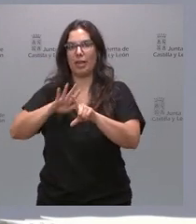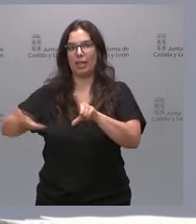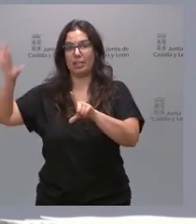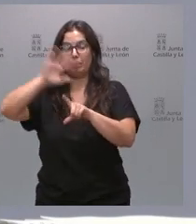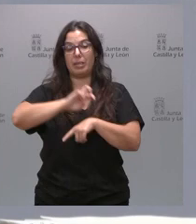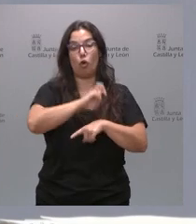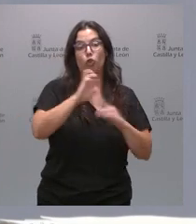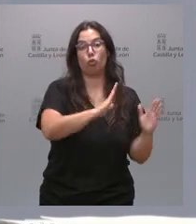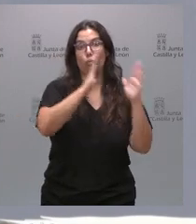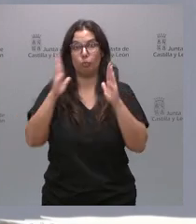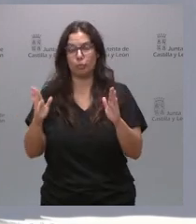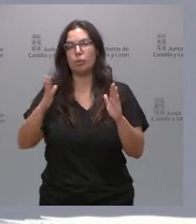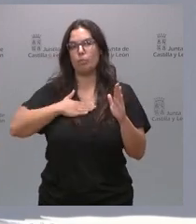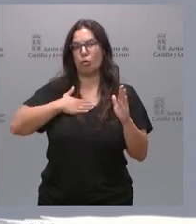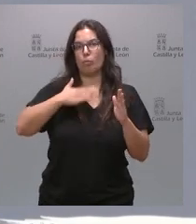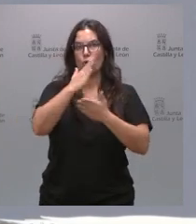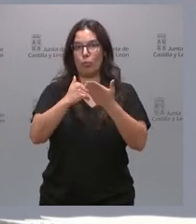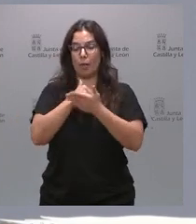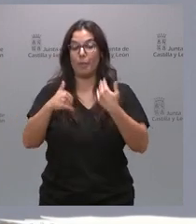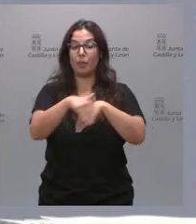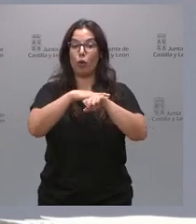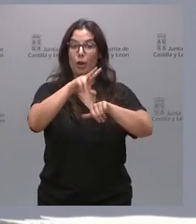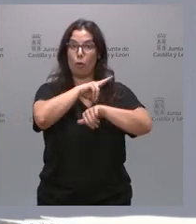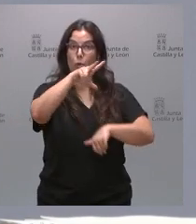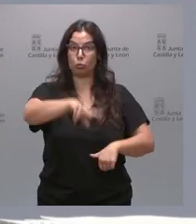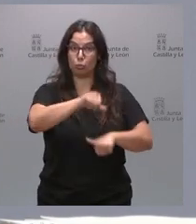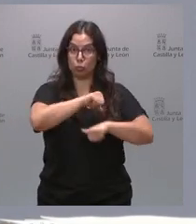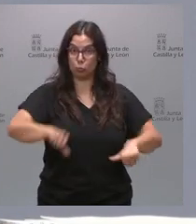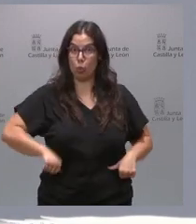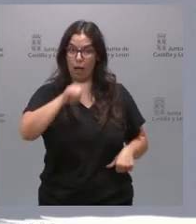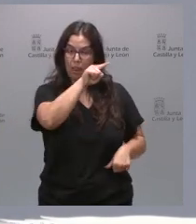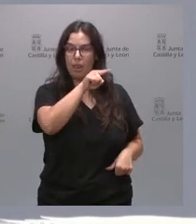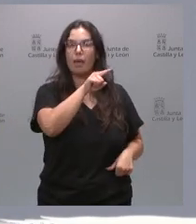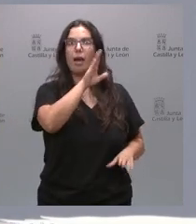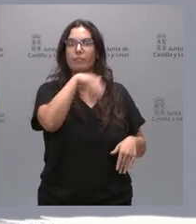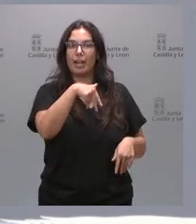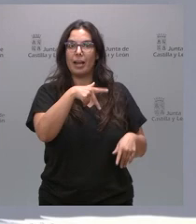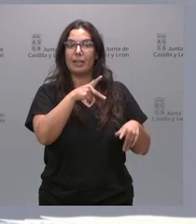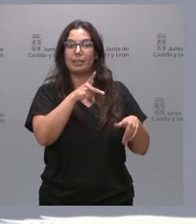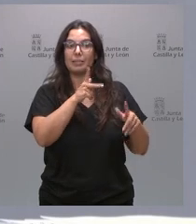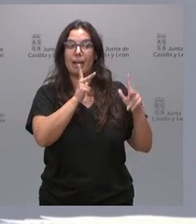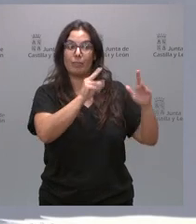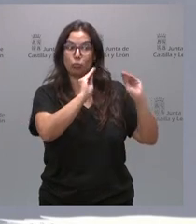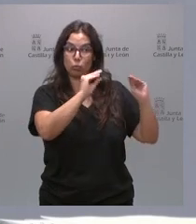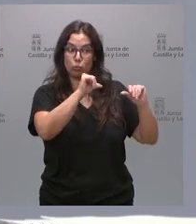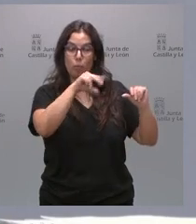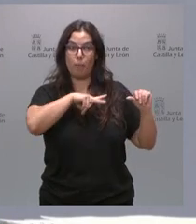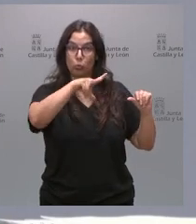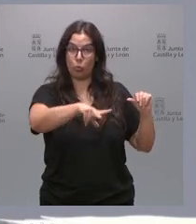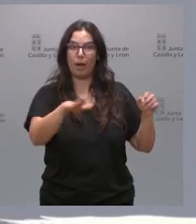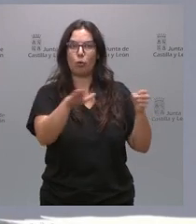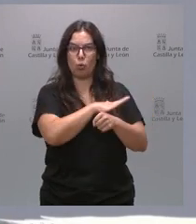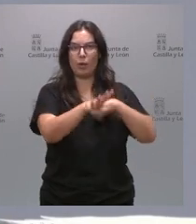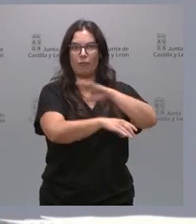autonómico el gobierno de Portugal consiguió que esa parte en el tramo portugués fuera financiado con fondos